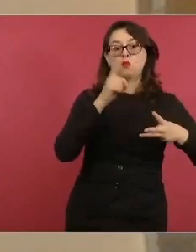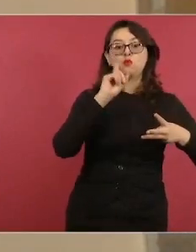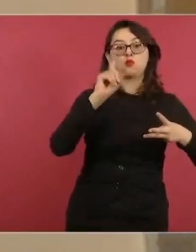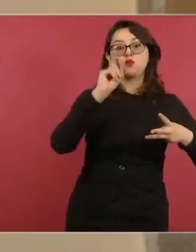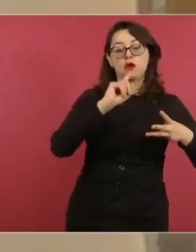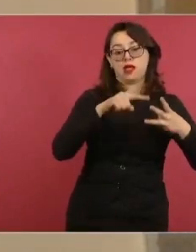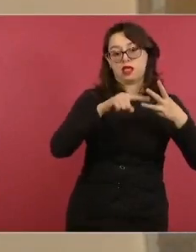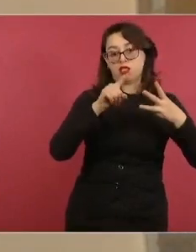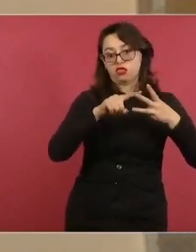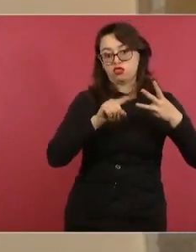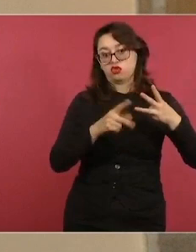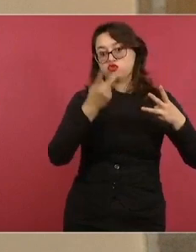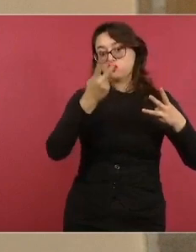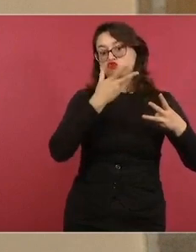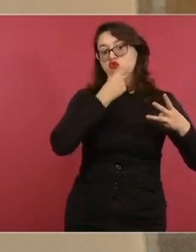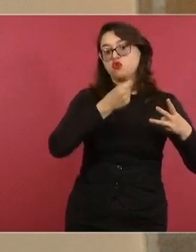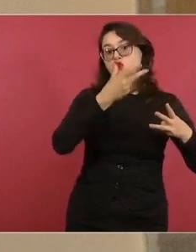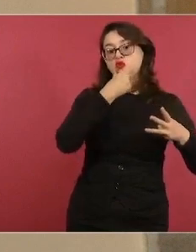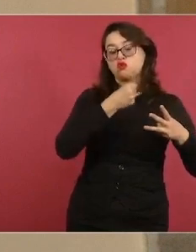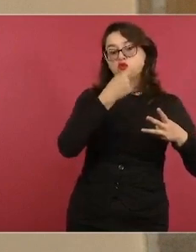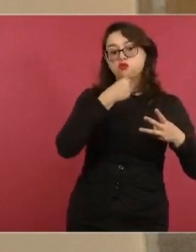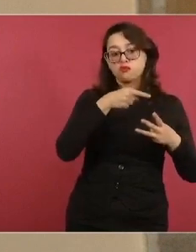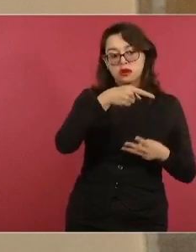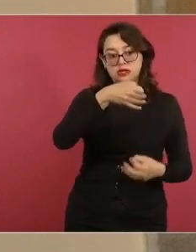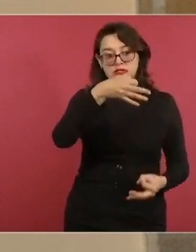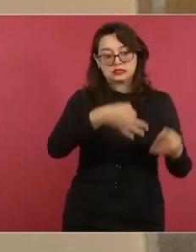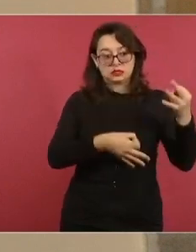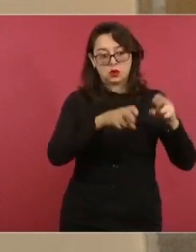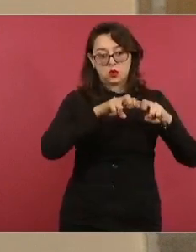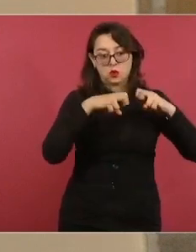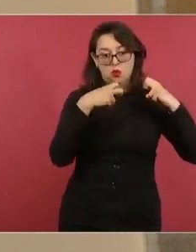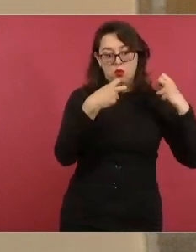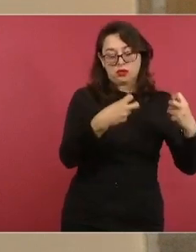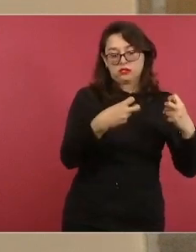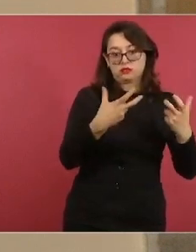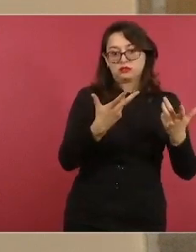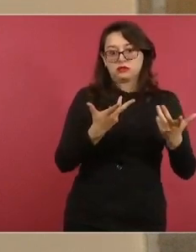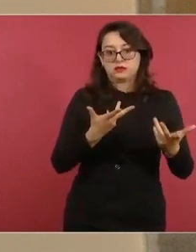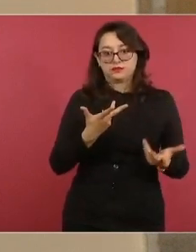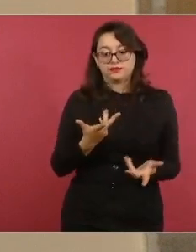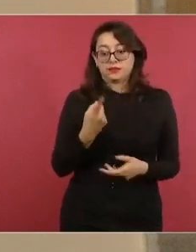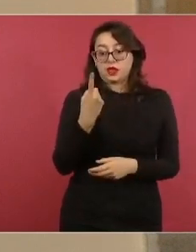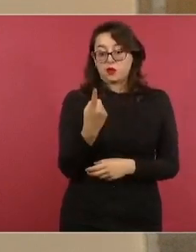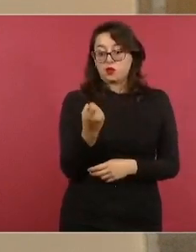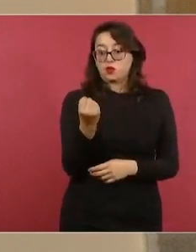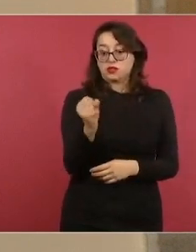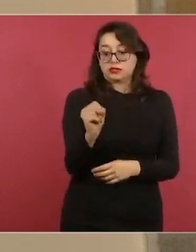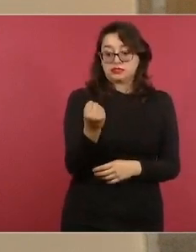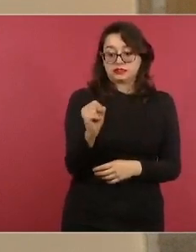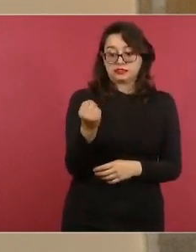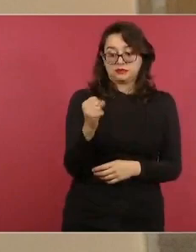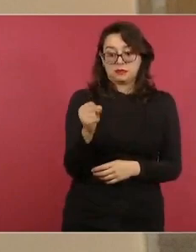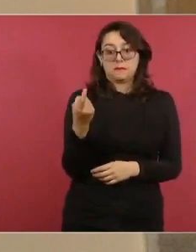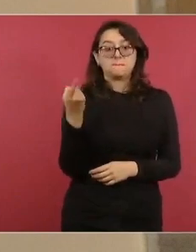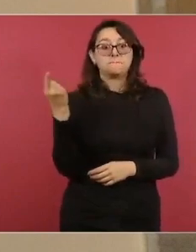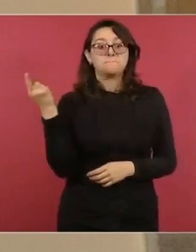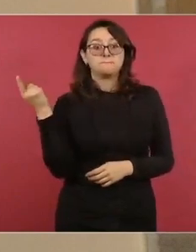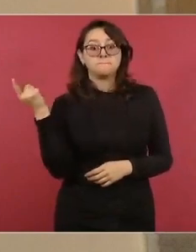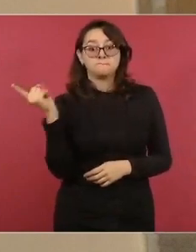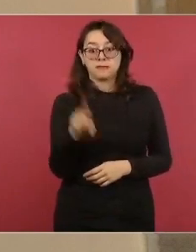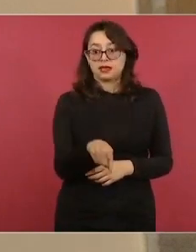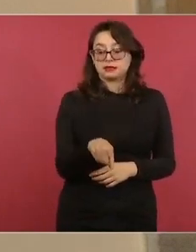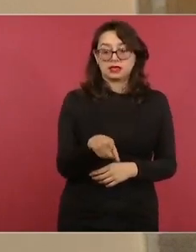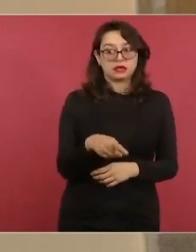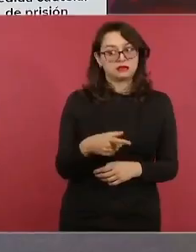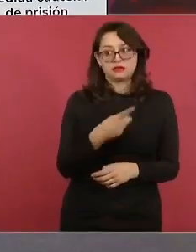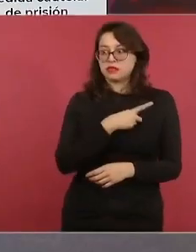décimo tribunal colegiado en materia penal del primer circuito aquí en la Ciudad de México el primero de septiembre ordenaron su inmediata